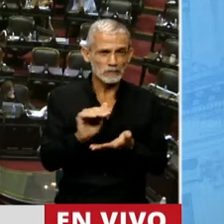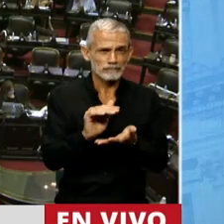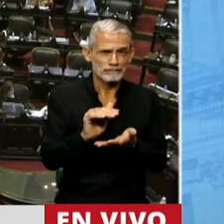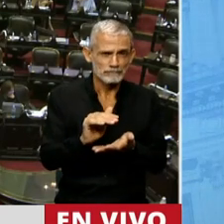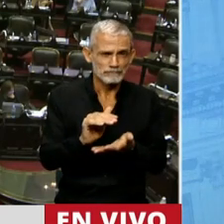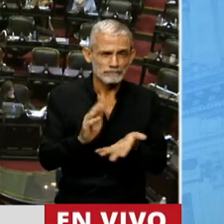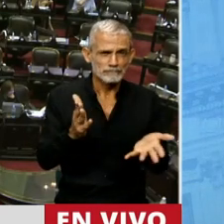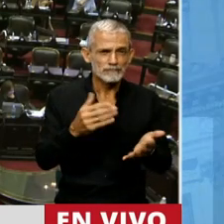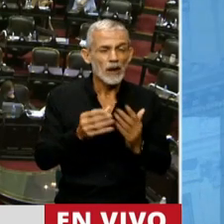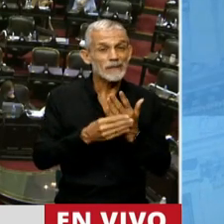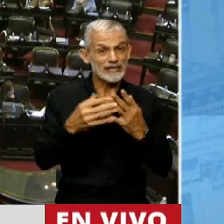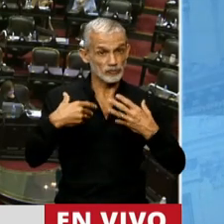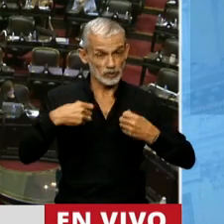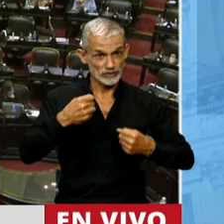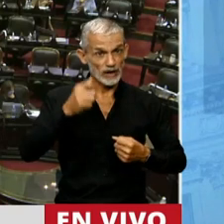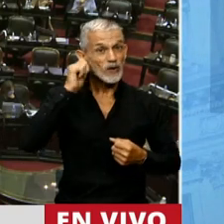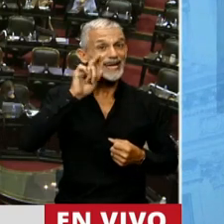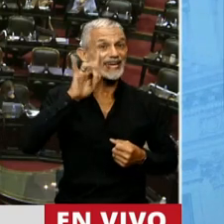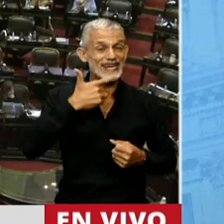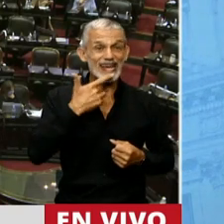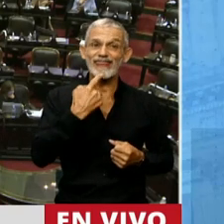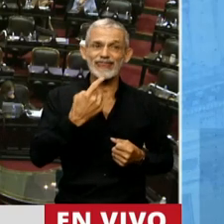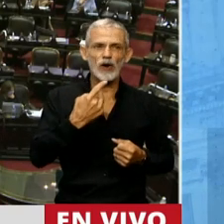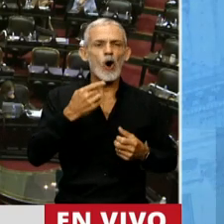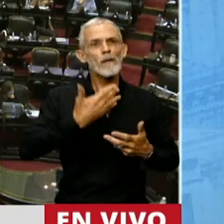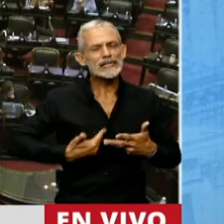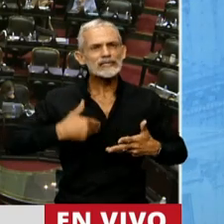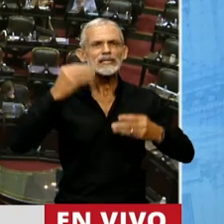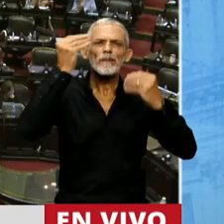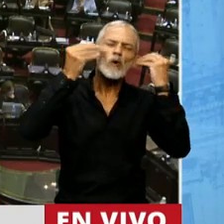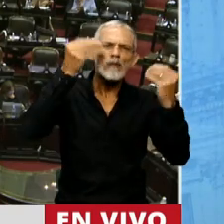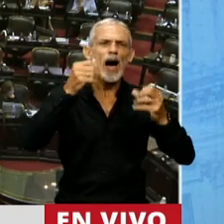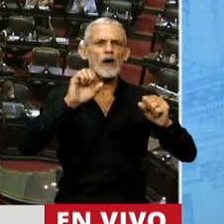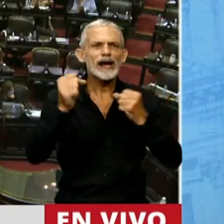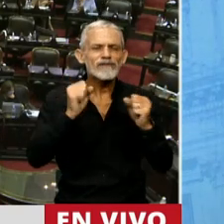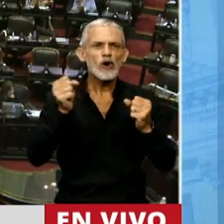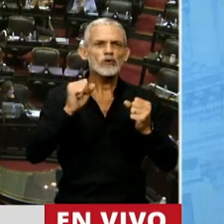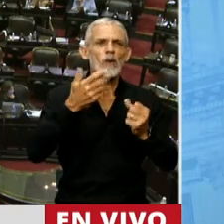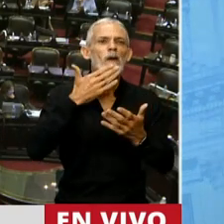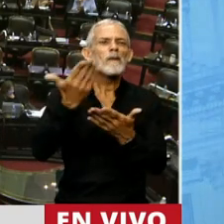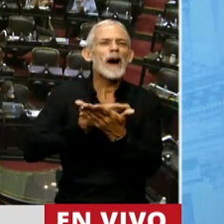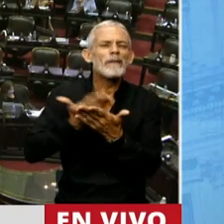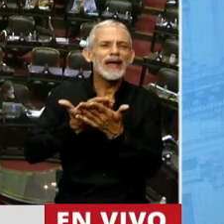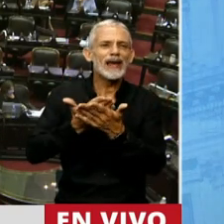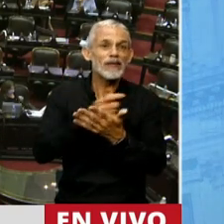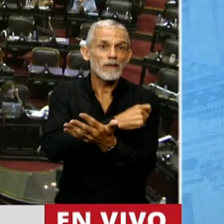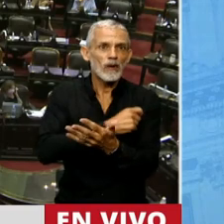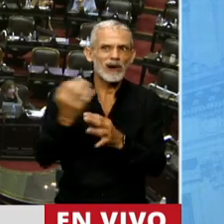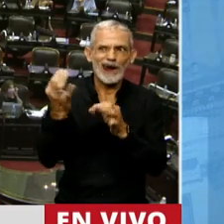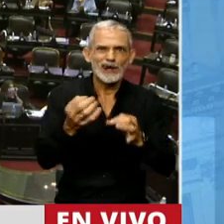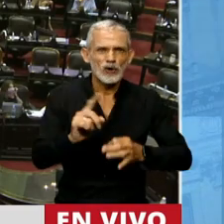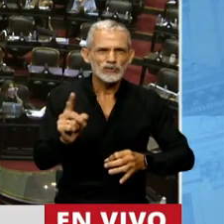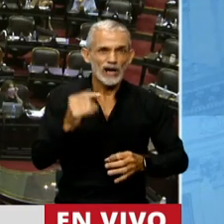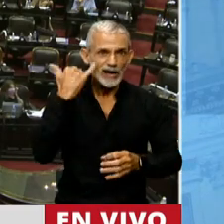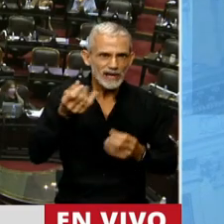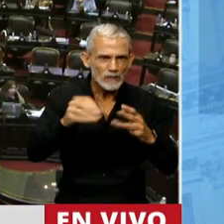Y dijo Ginés, el presidente está preocupado y nervioso porque no llegan los papeles de esa vacuna. Y sin embargo